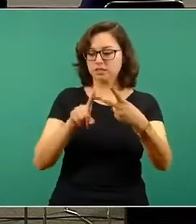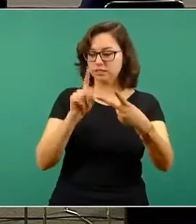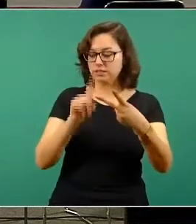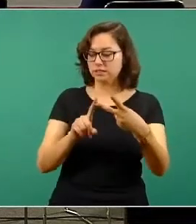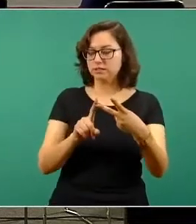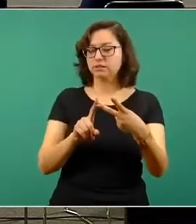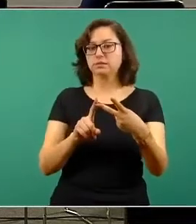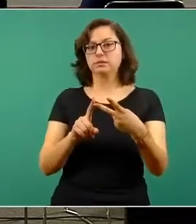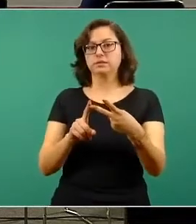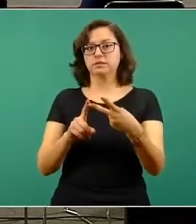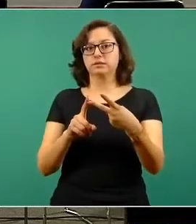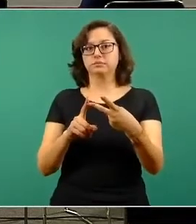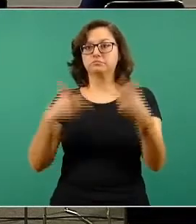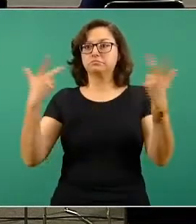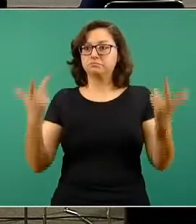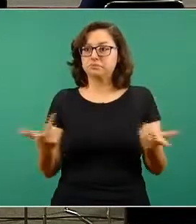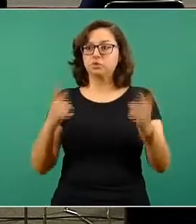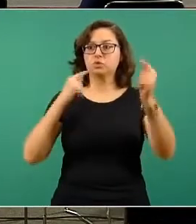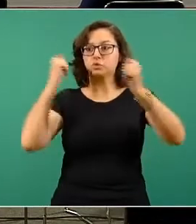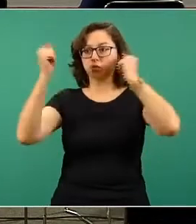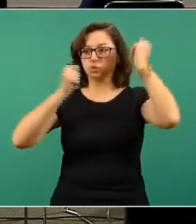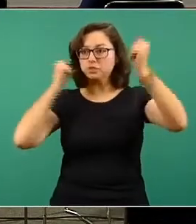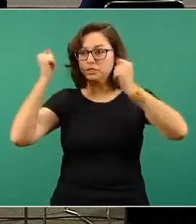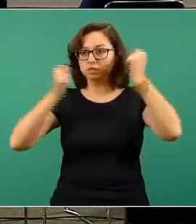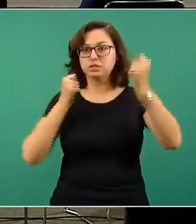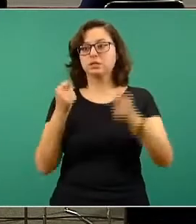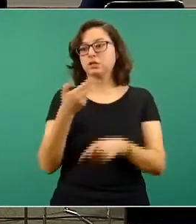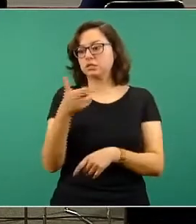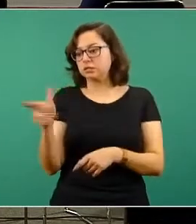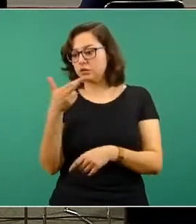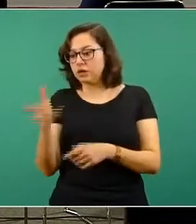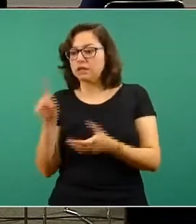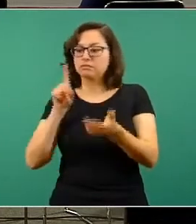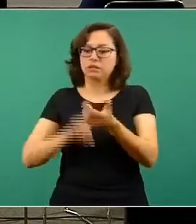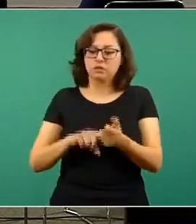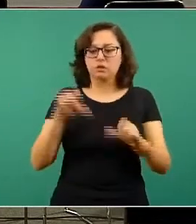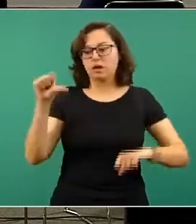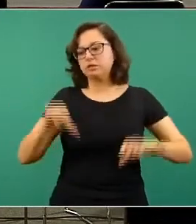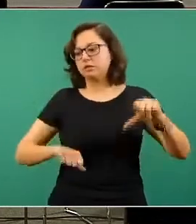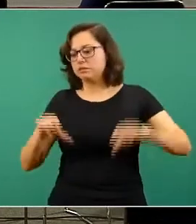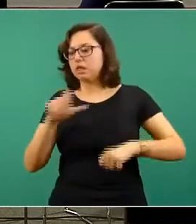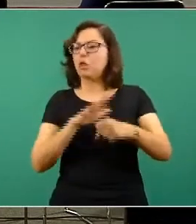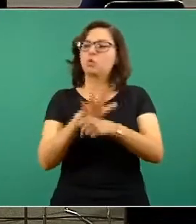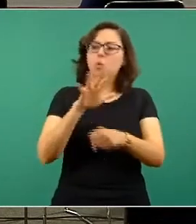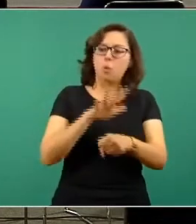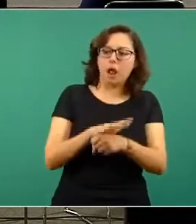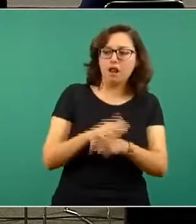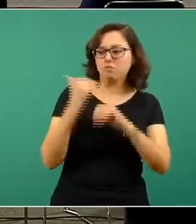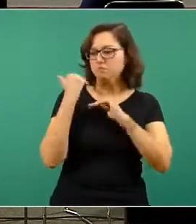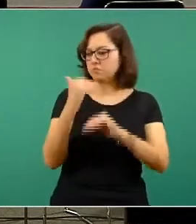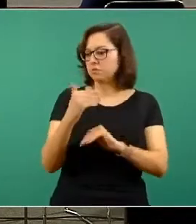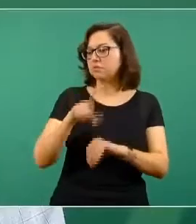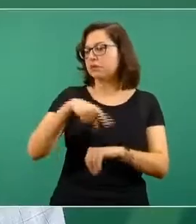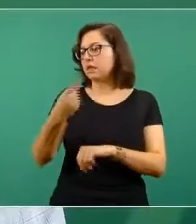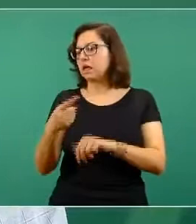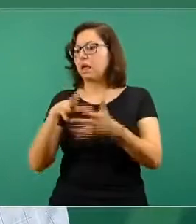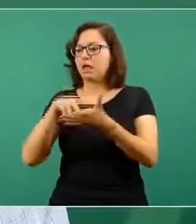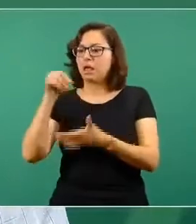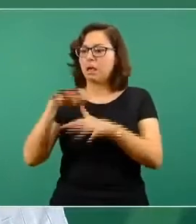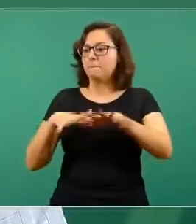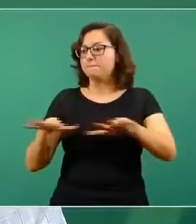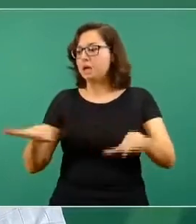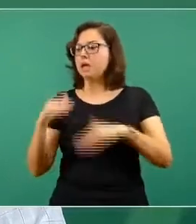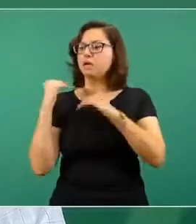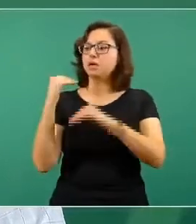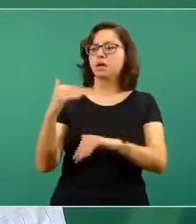cabo la atención en centros turísticos, en restaurantes, en playas o en todo aquello que en su momento participe en el evento,